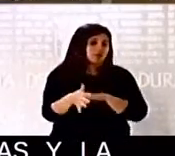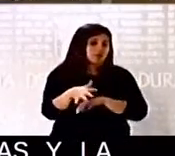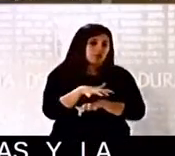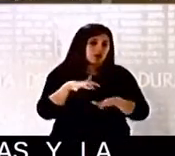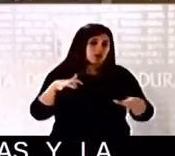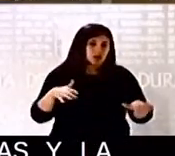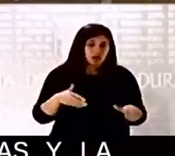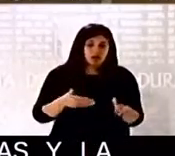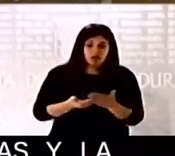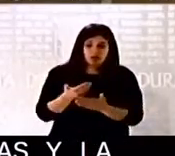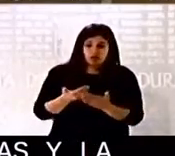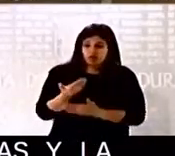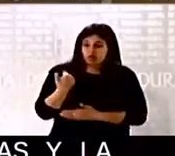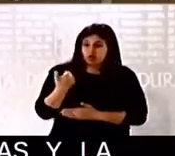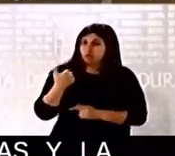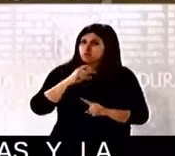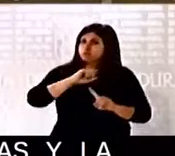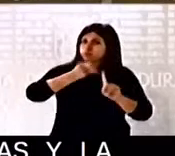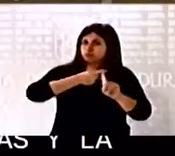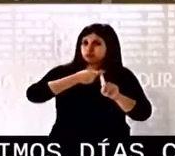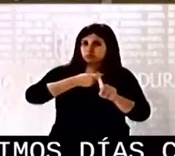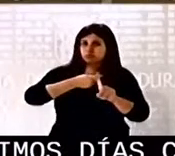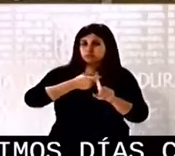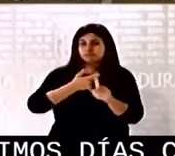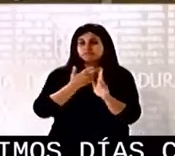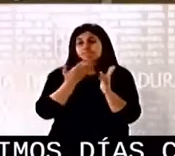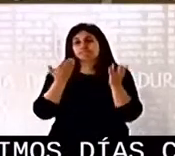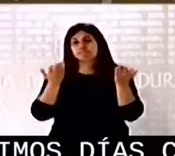últimos días. Con lo cual,